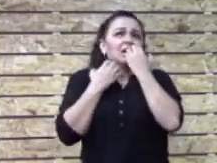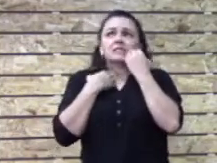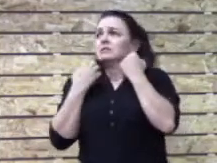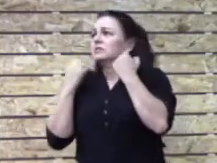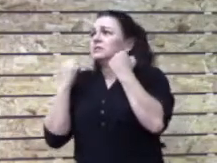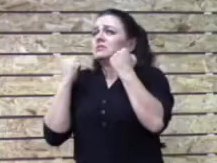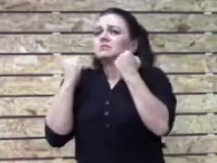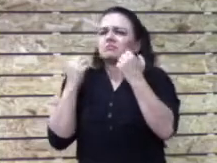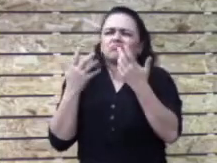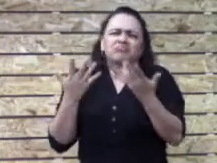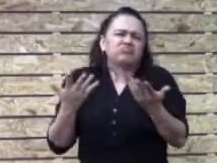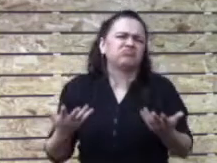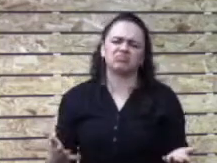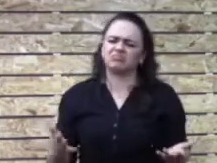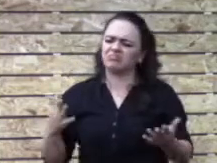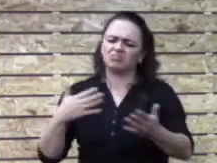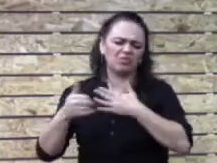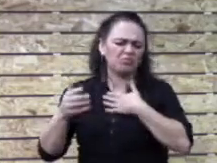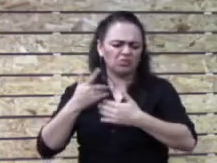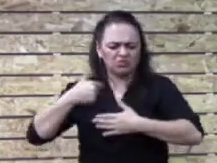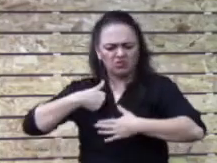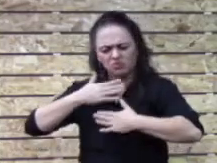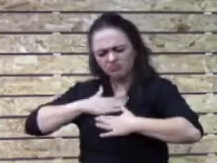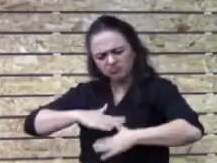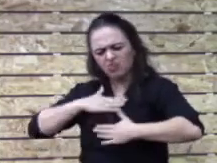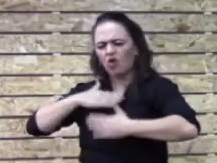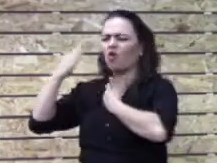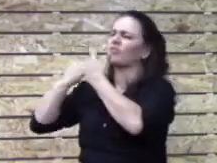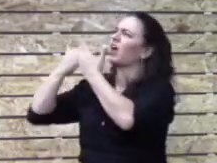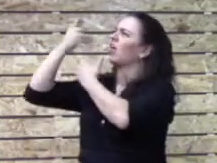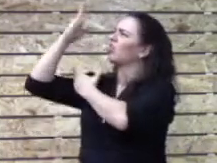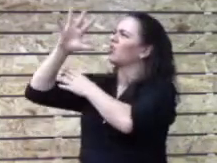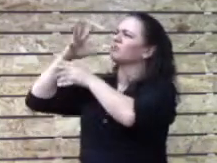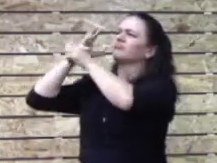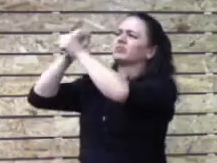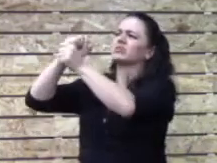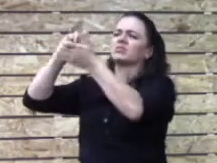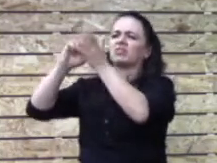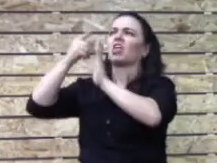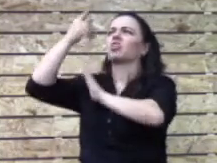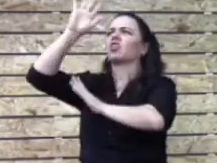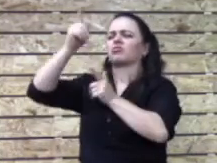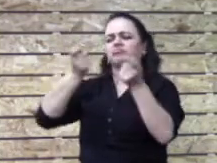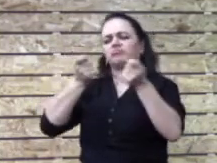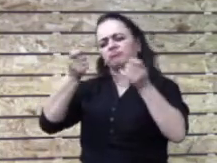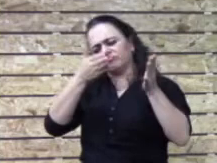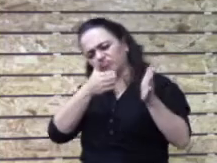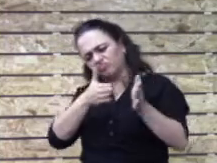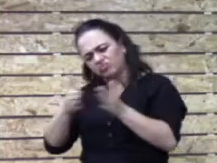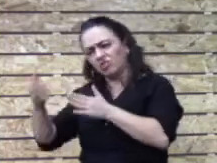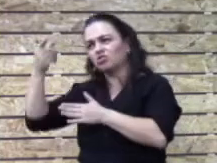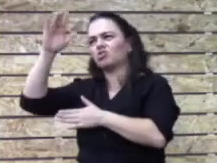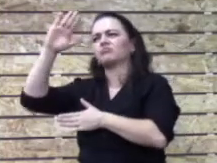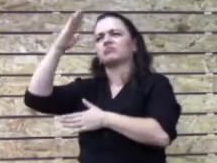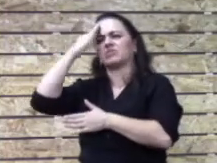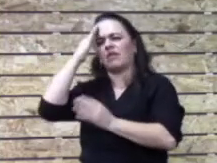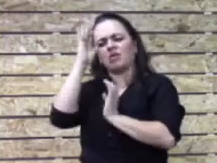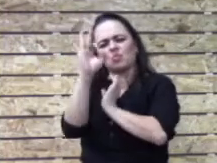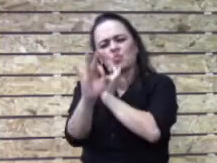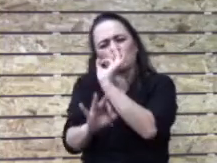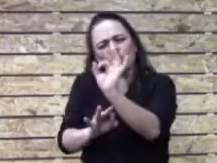pues que vengan, porque yo estoy con Dios. Y que nada pasará que esté fuera del cuidado